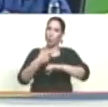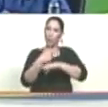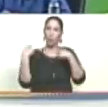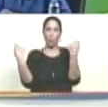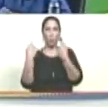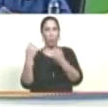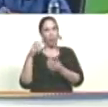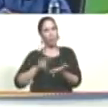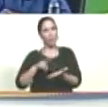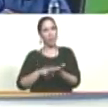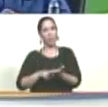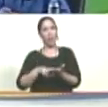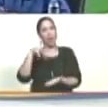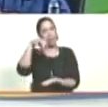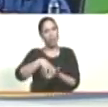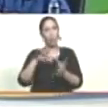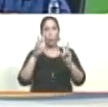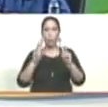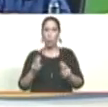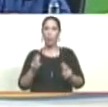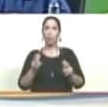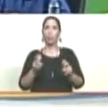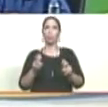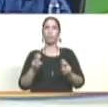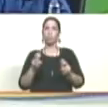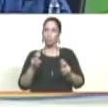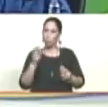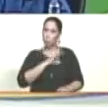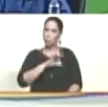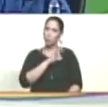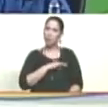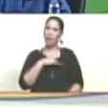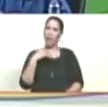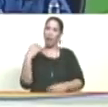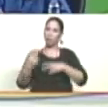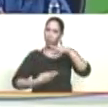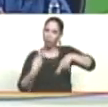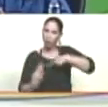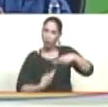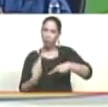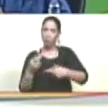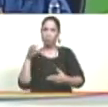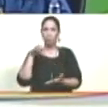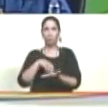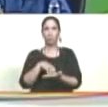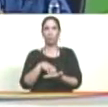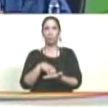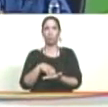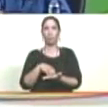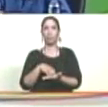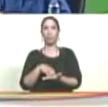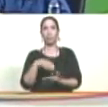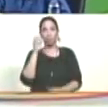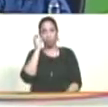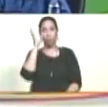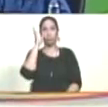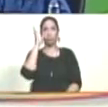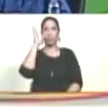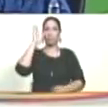popular, creo en un Estado nuevo de carácter social, revolucionario, creo en el final